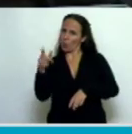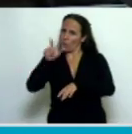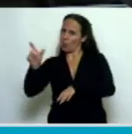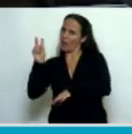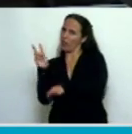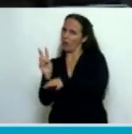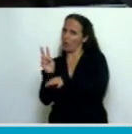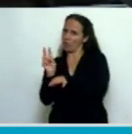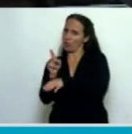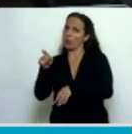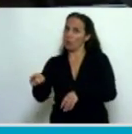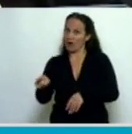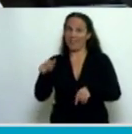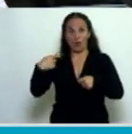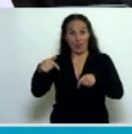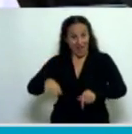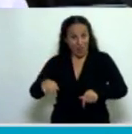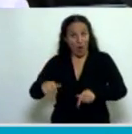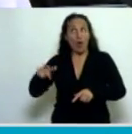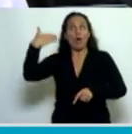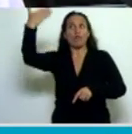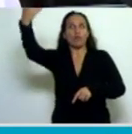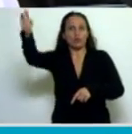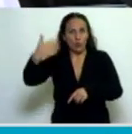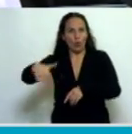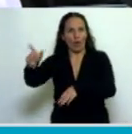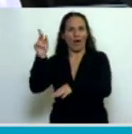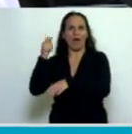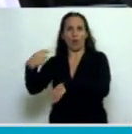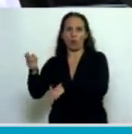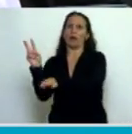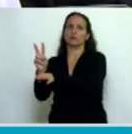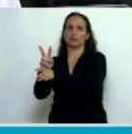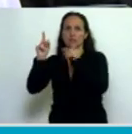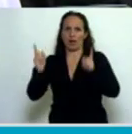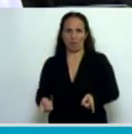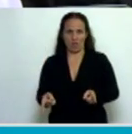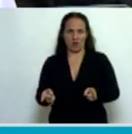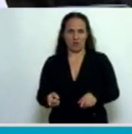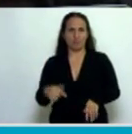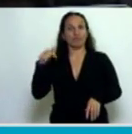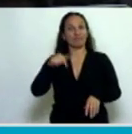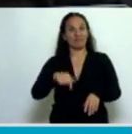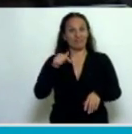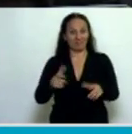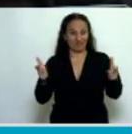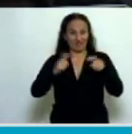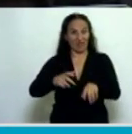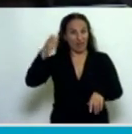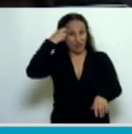a los presentes y a los futuros. Y sería muy importante que en el seno de esta